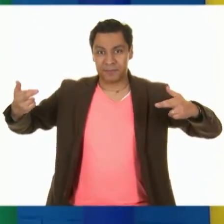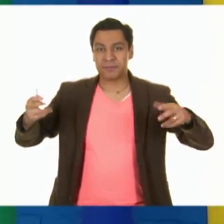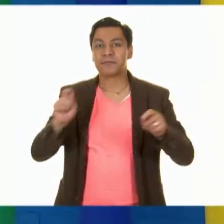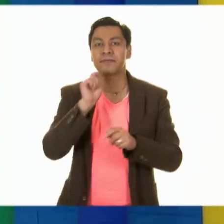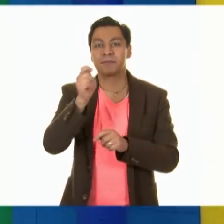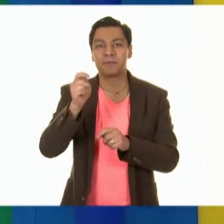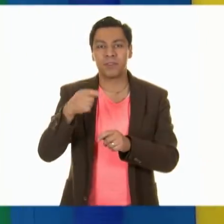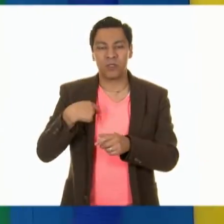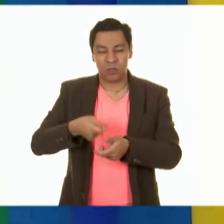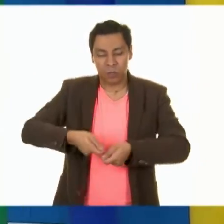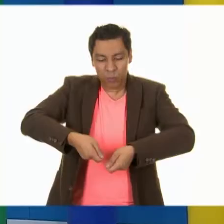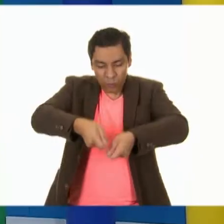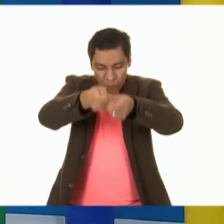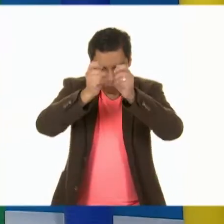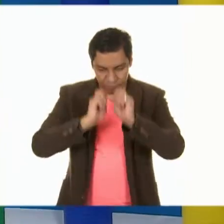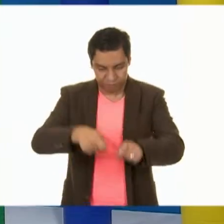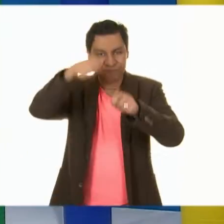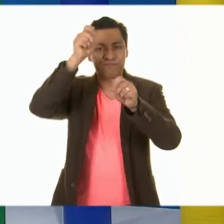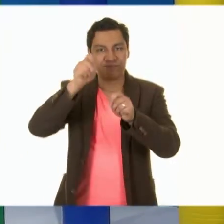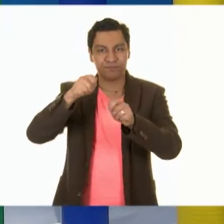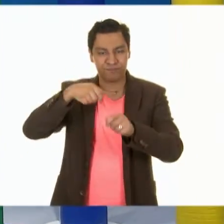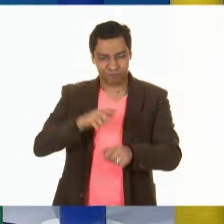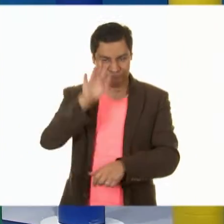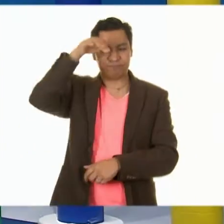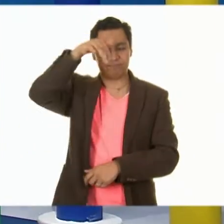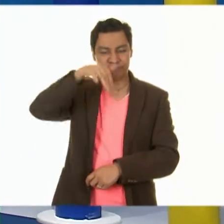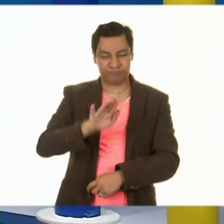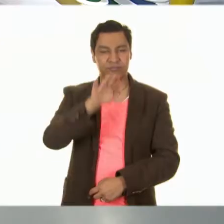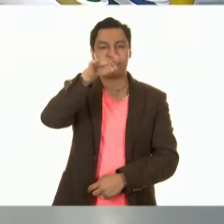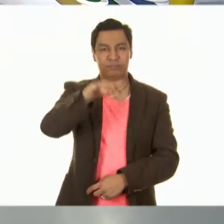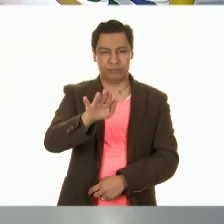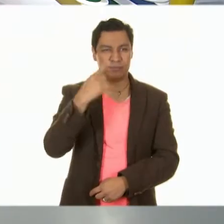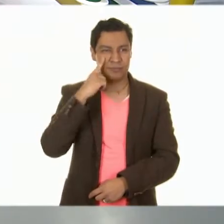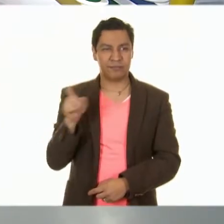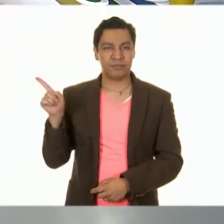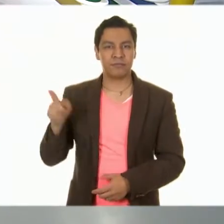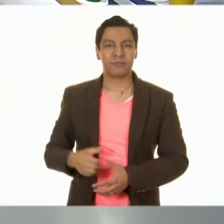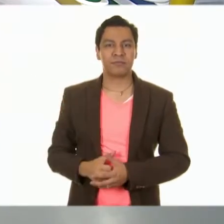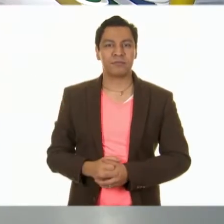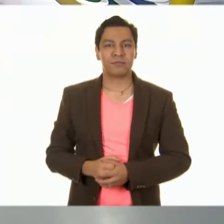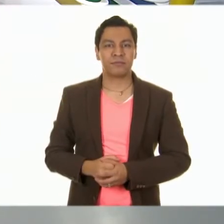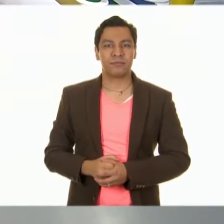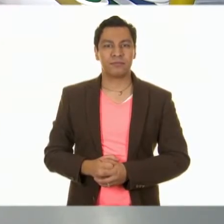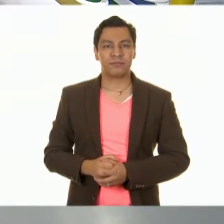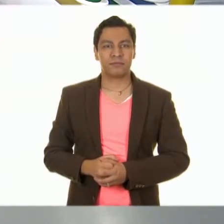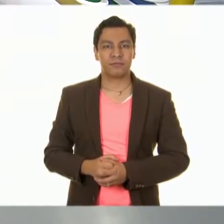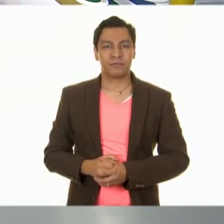ligero movimiento suave de arriba abajo. ¿Sí? Muy bien, maestra.